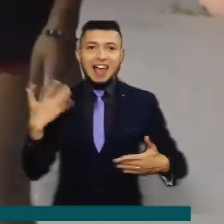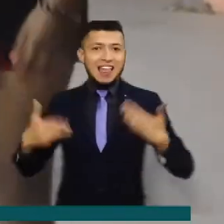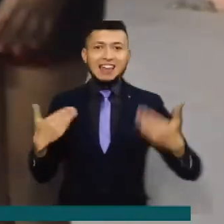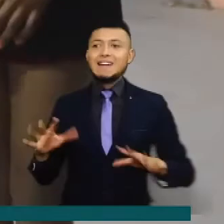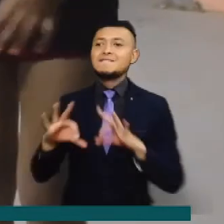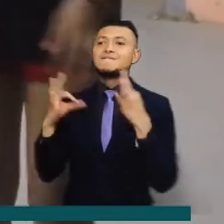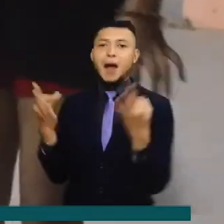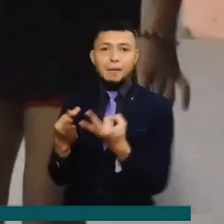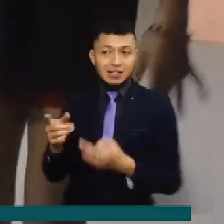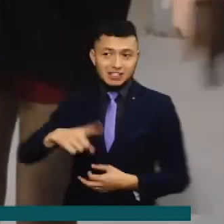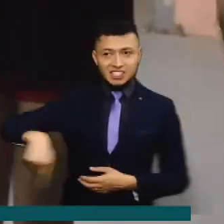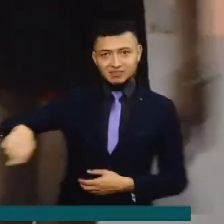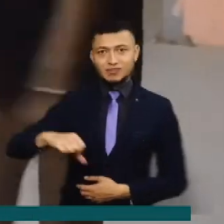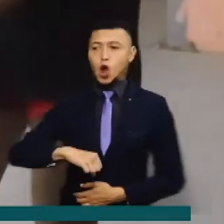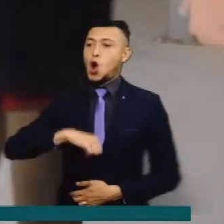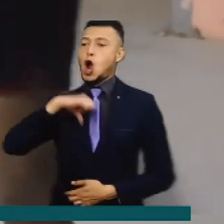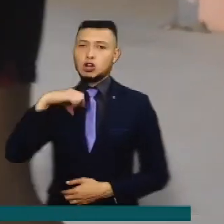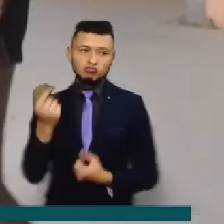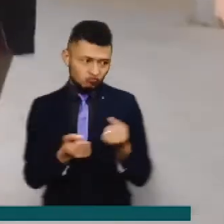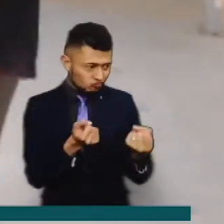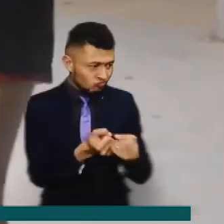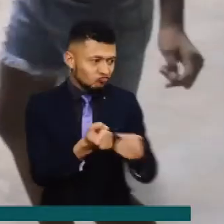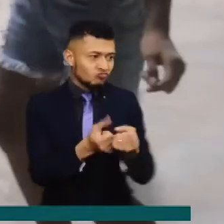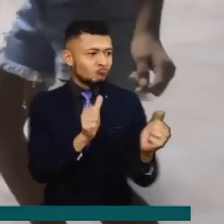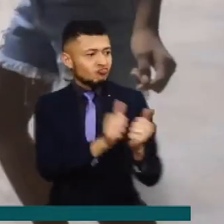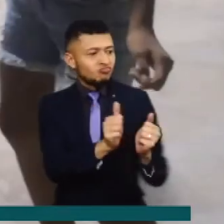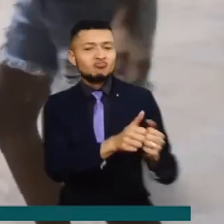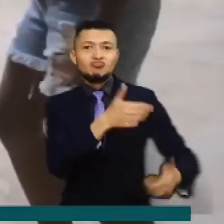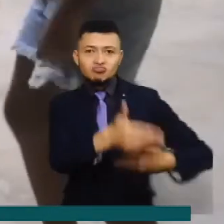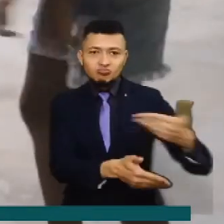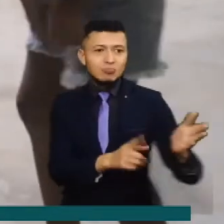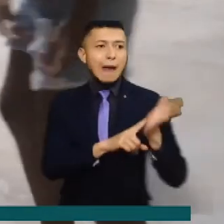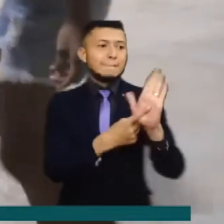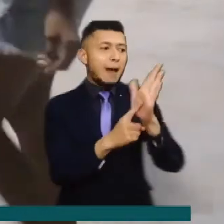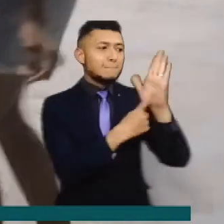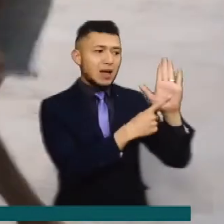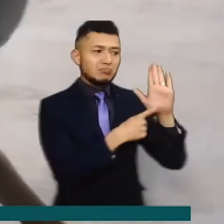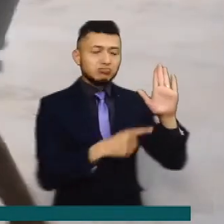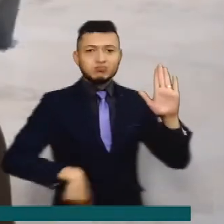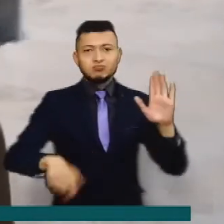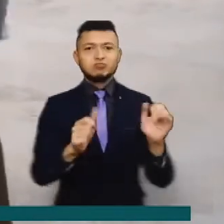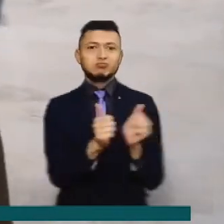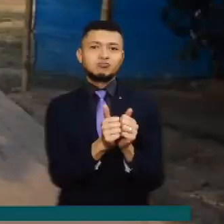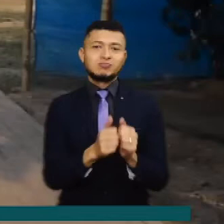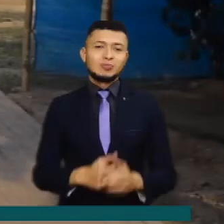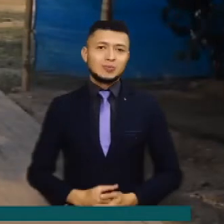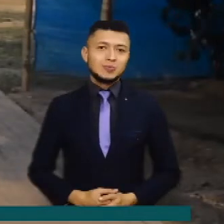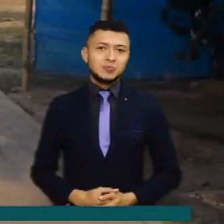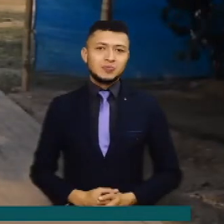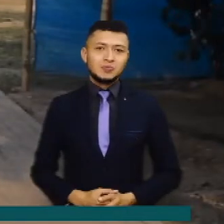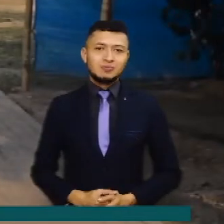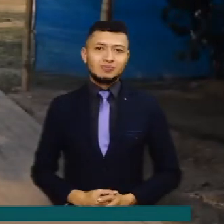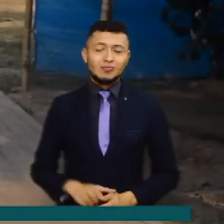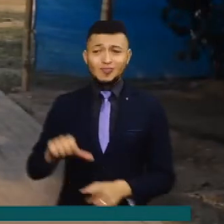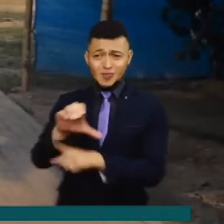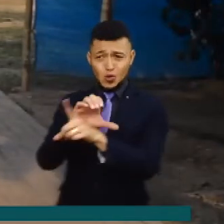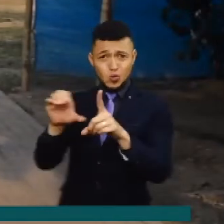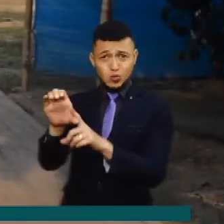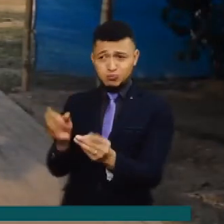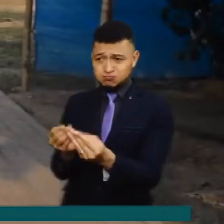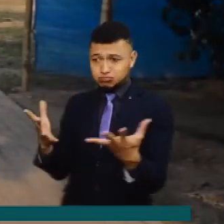la comparten con sus familias, quienes orgullosos les apoyan y les acompañan en todas sus presentaciones. Preservar